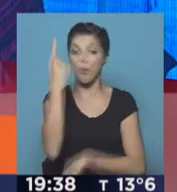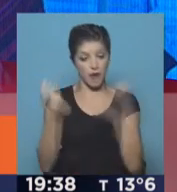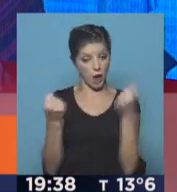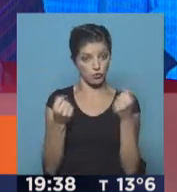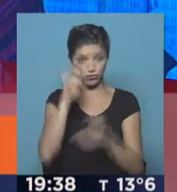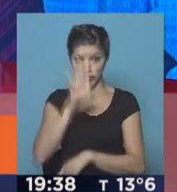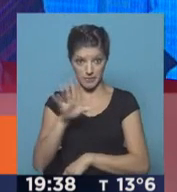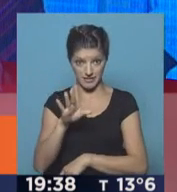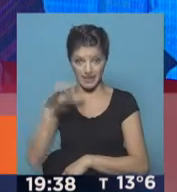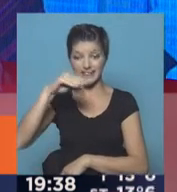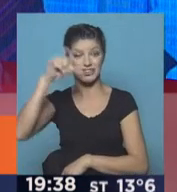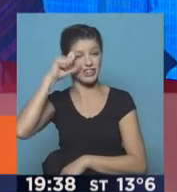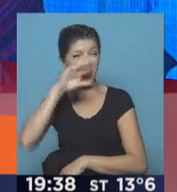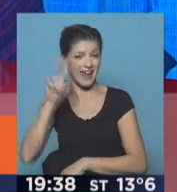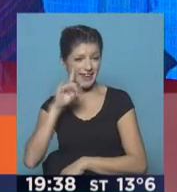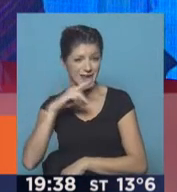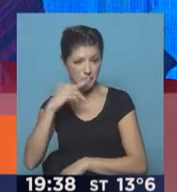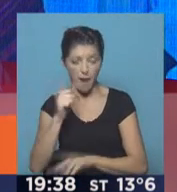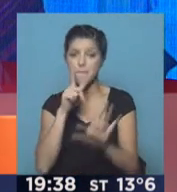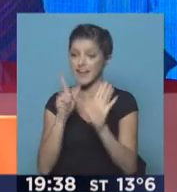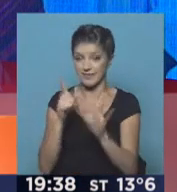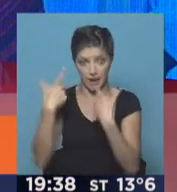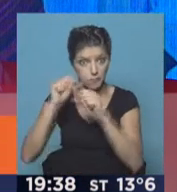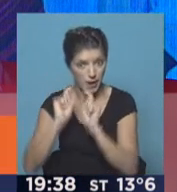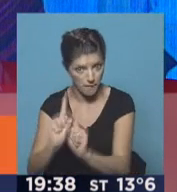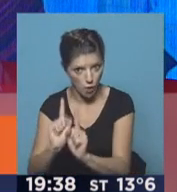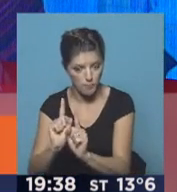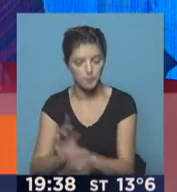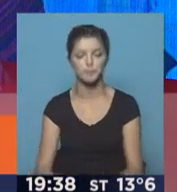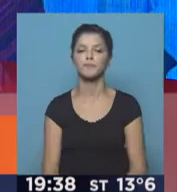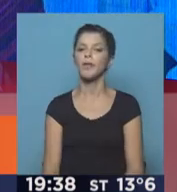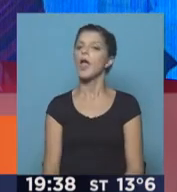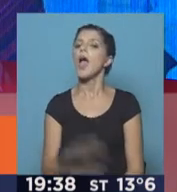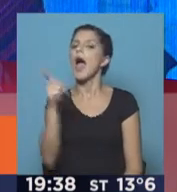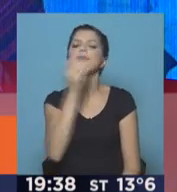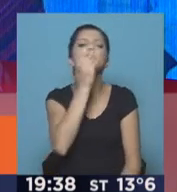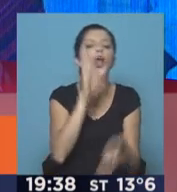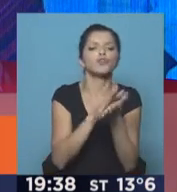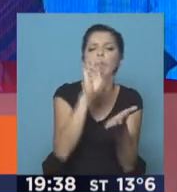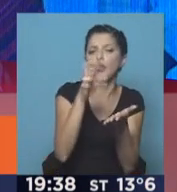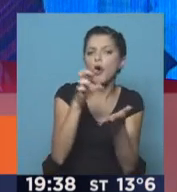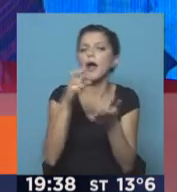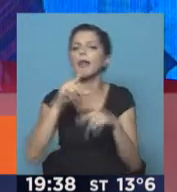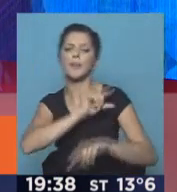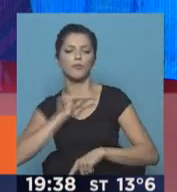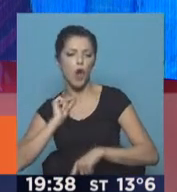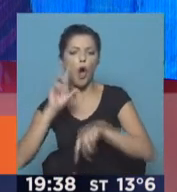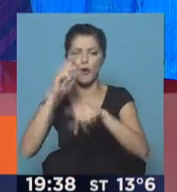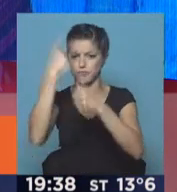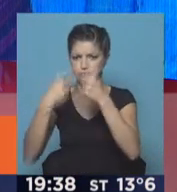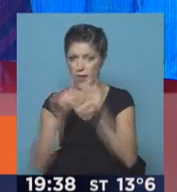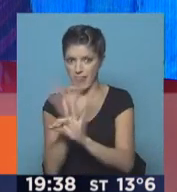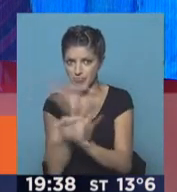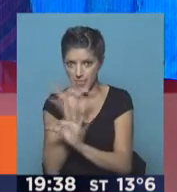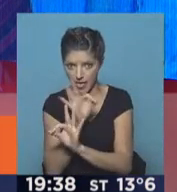sea la que lo encontraron en General Rodríguez. Y no declaró dólares, ni alhajas, ni relojes, otros de los elementos que le